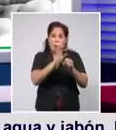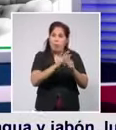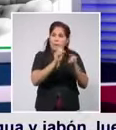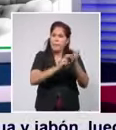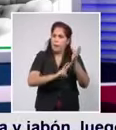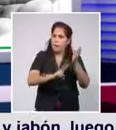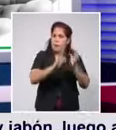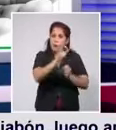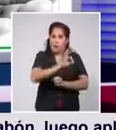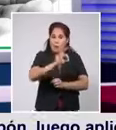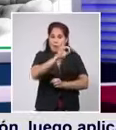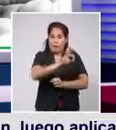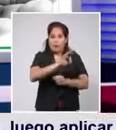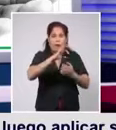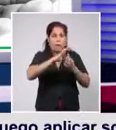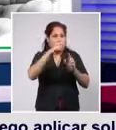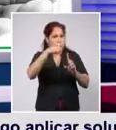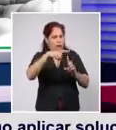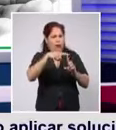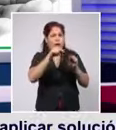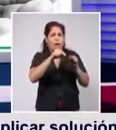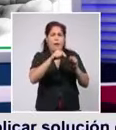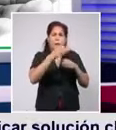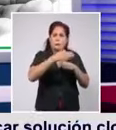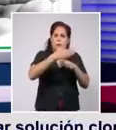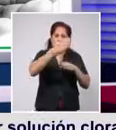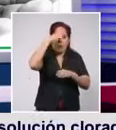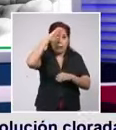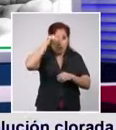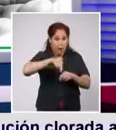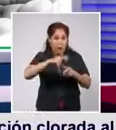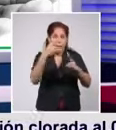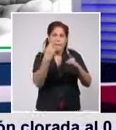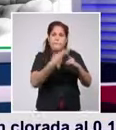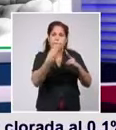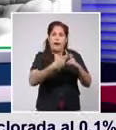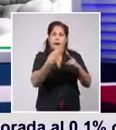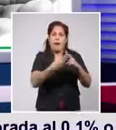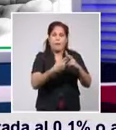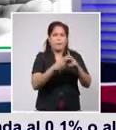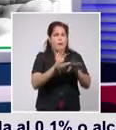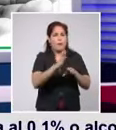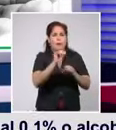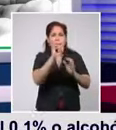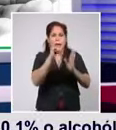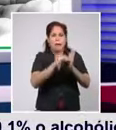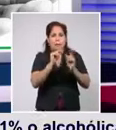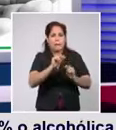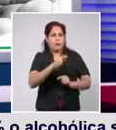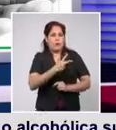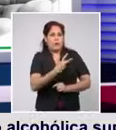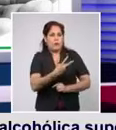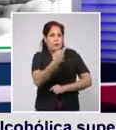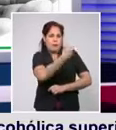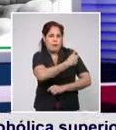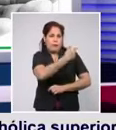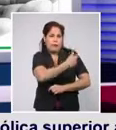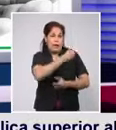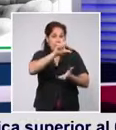país, comenzó en Bayamo el ensayo clínico con alrededor de 6.000 1000 voluntarios. En el Centro